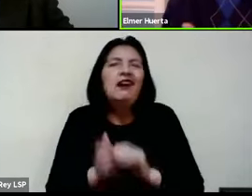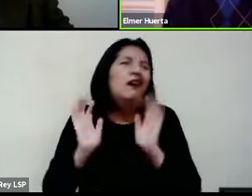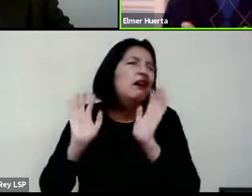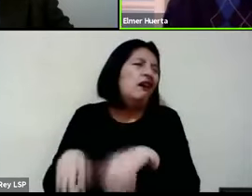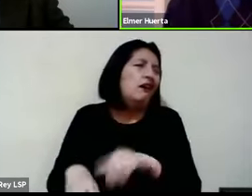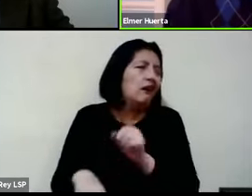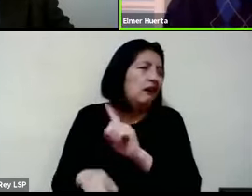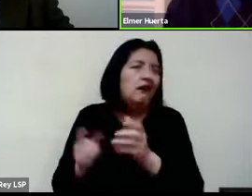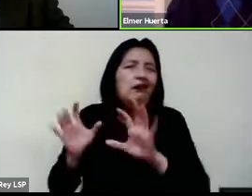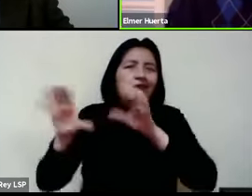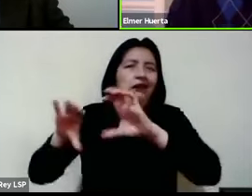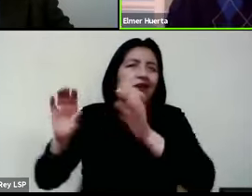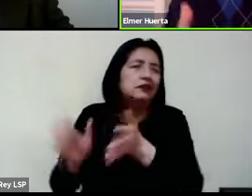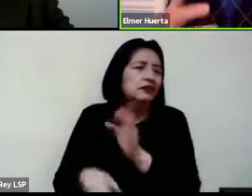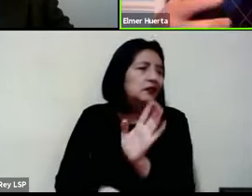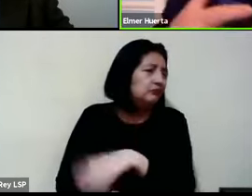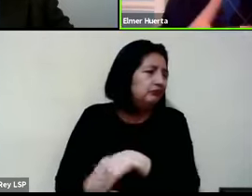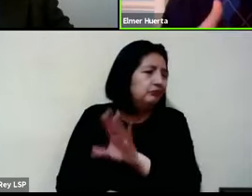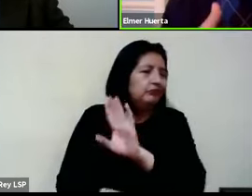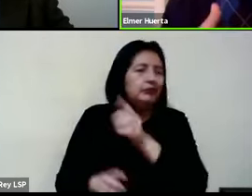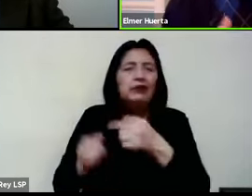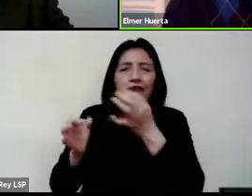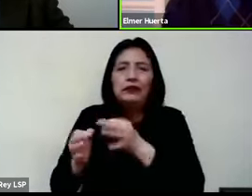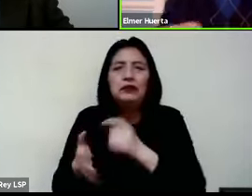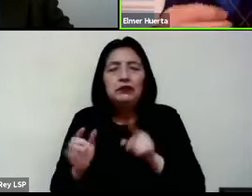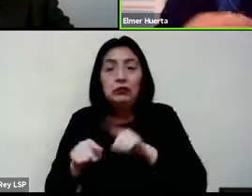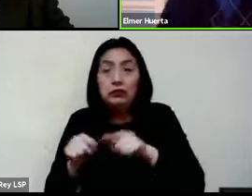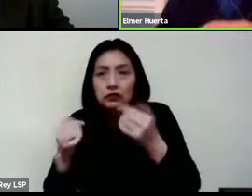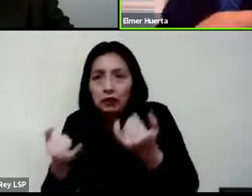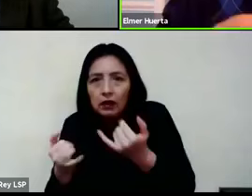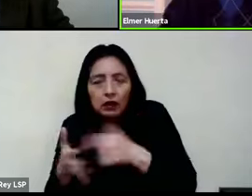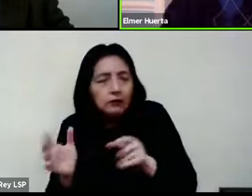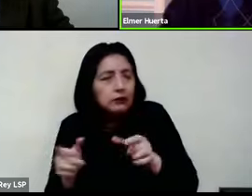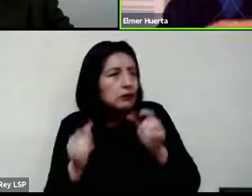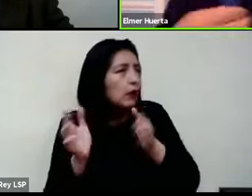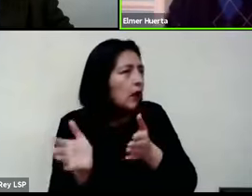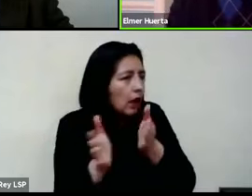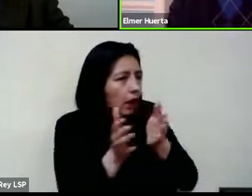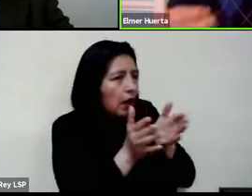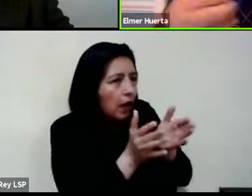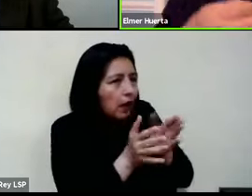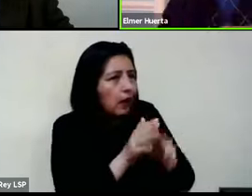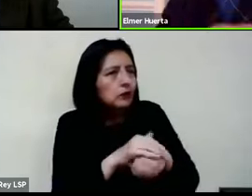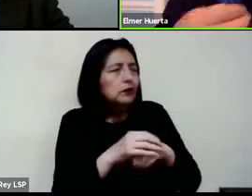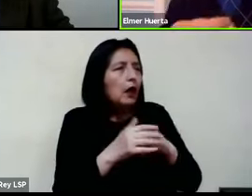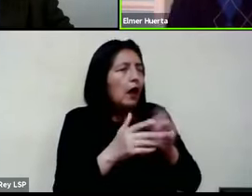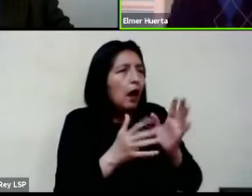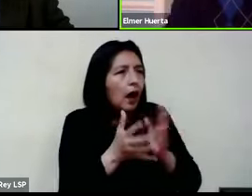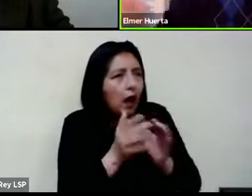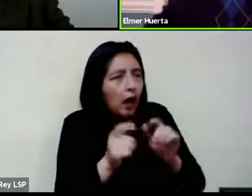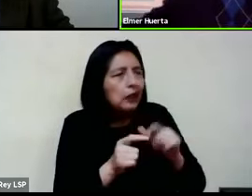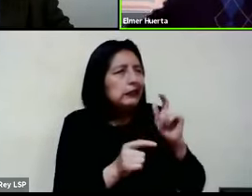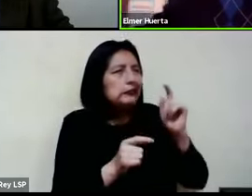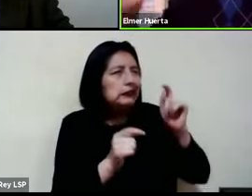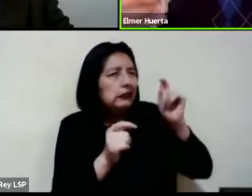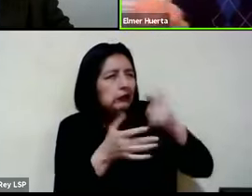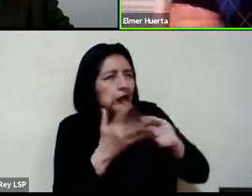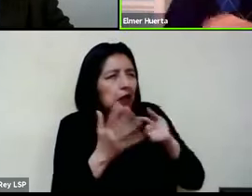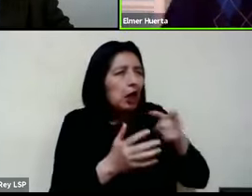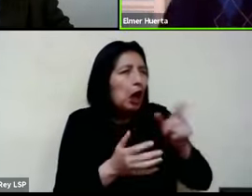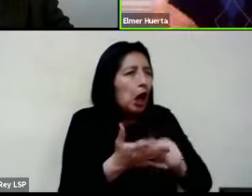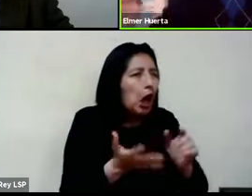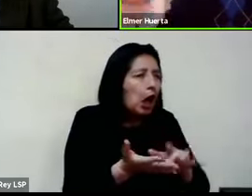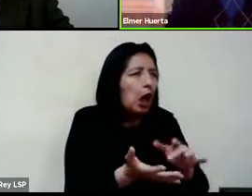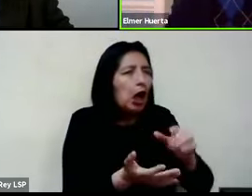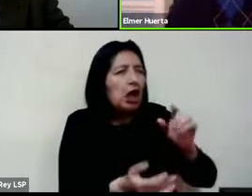ciencia y al perder fe en la ciencia abraza entonces las teorías de conspiración, abraza las cosas de que el dióxido de